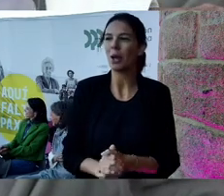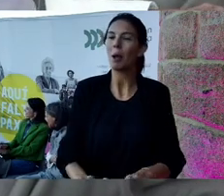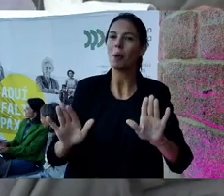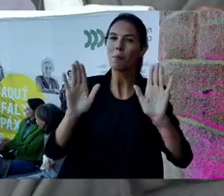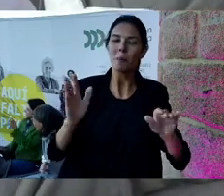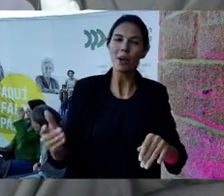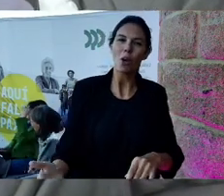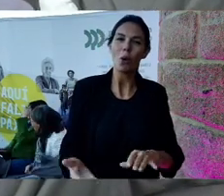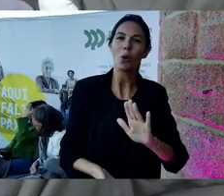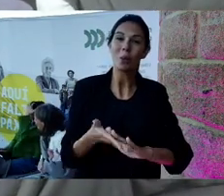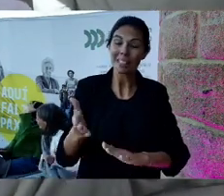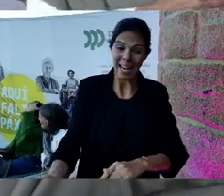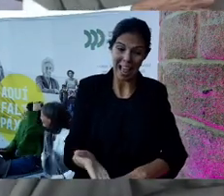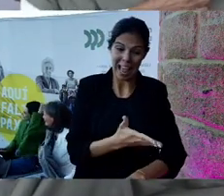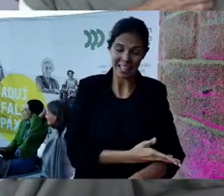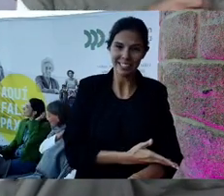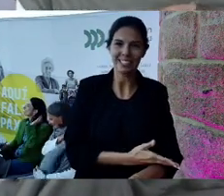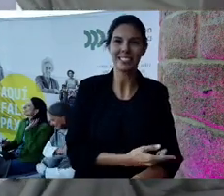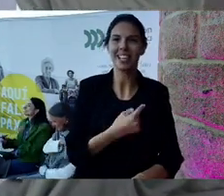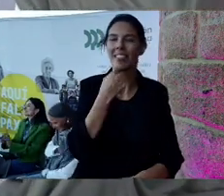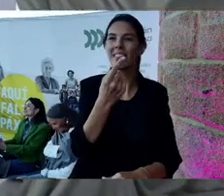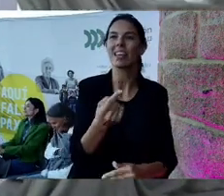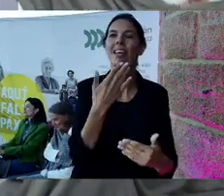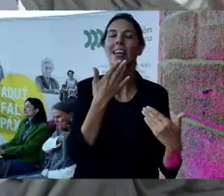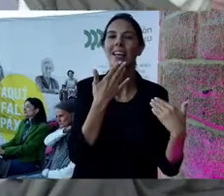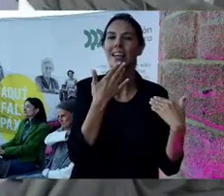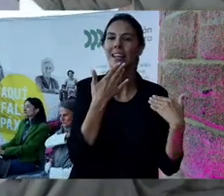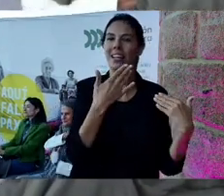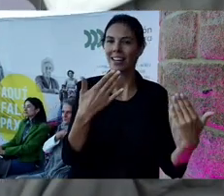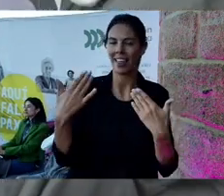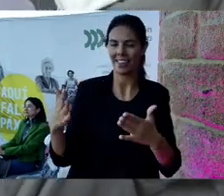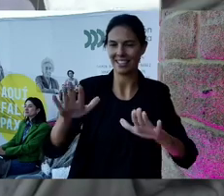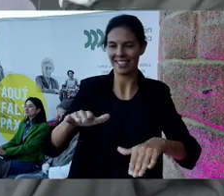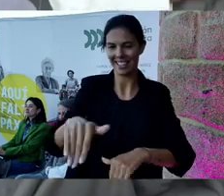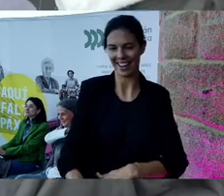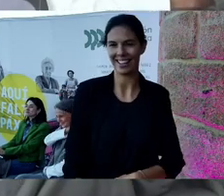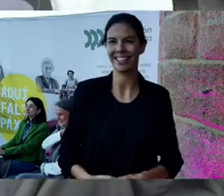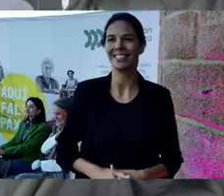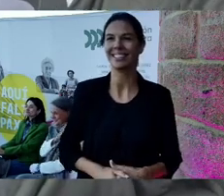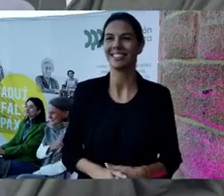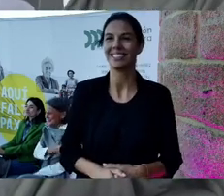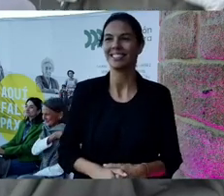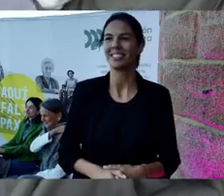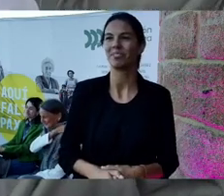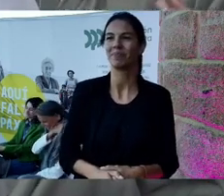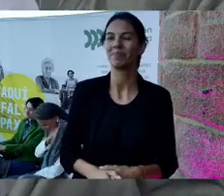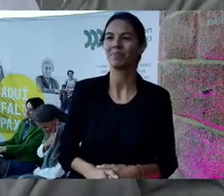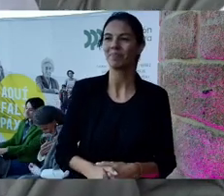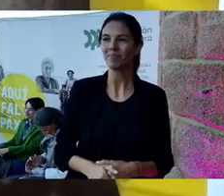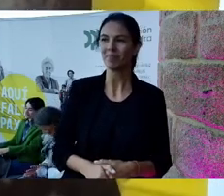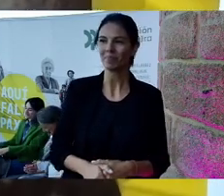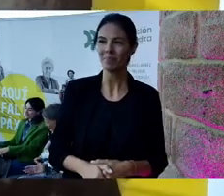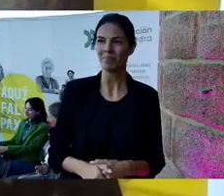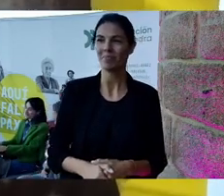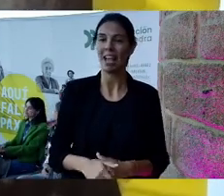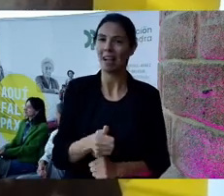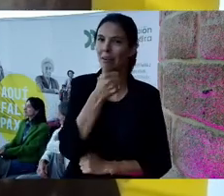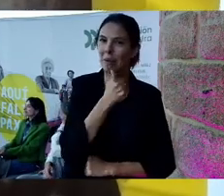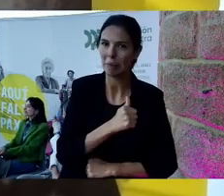reconfortarnos. No, sin antes, marchamos, sin antes agradecervos estar aquí,